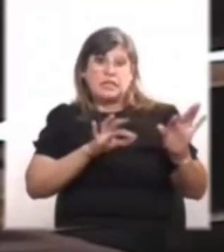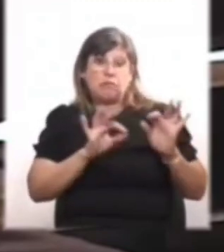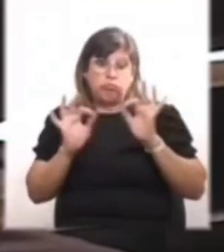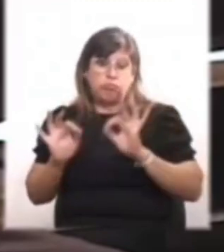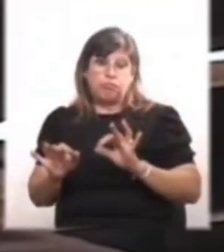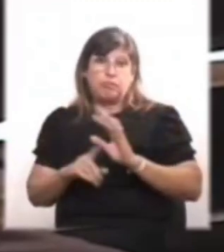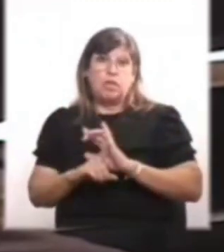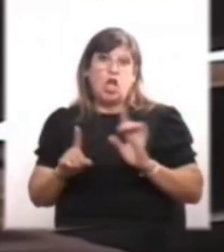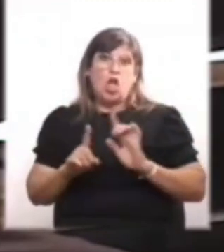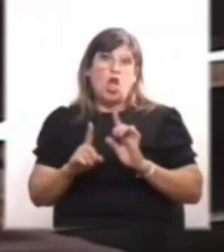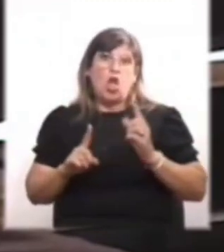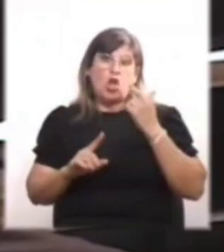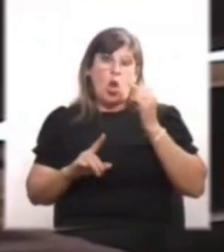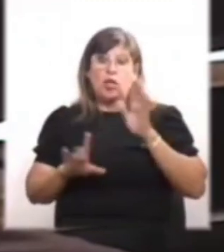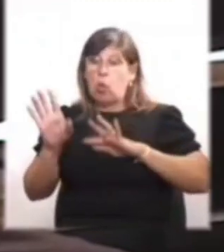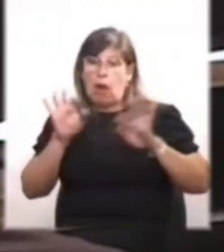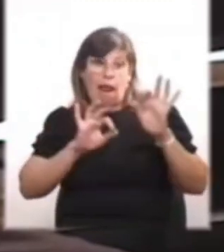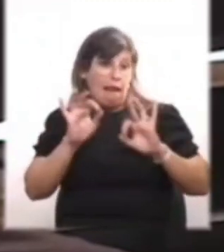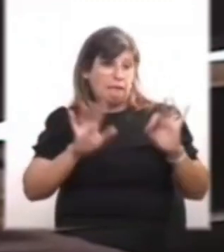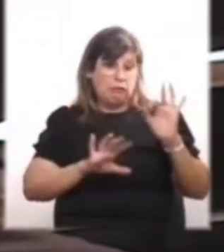textual, o sea, no es una elección